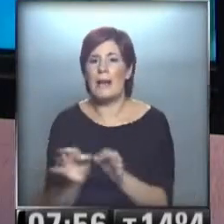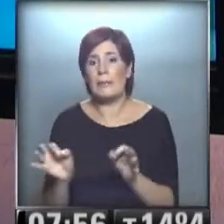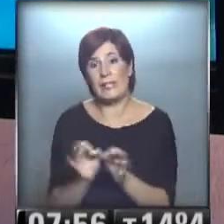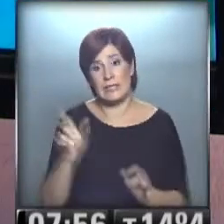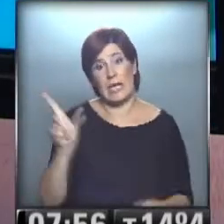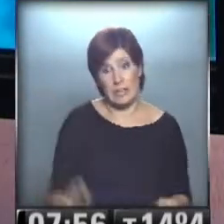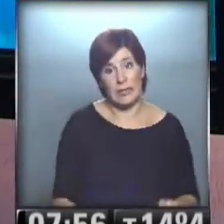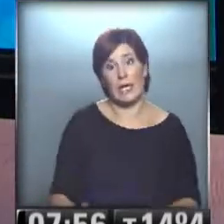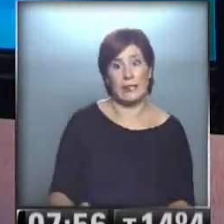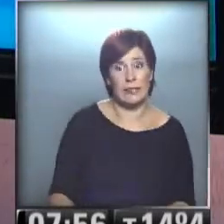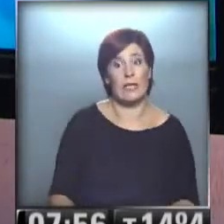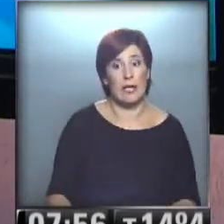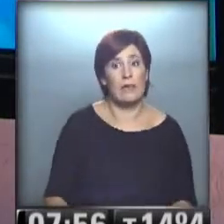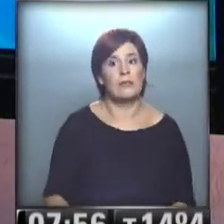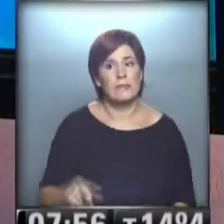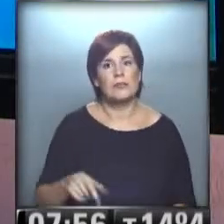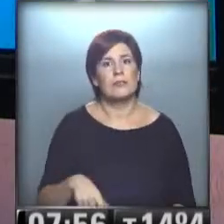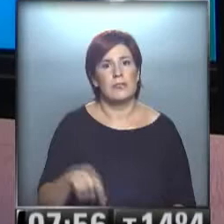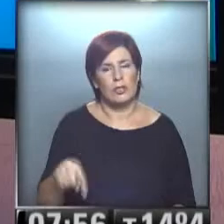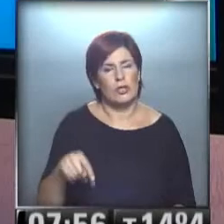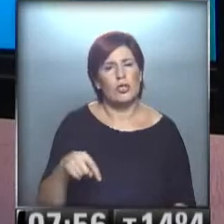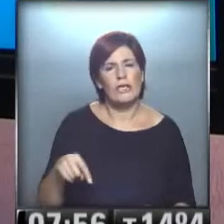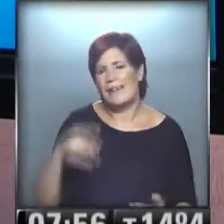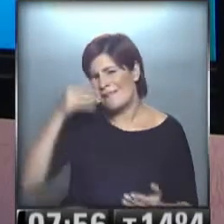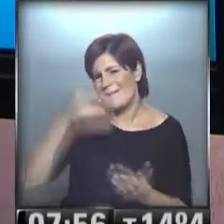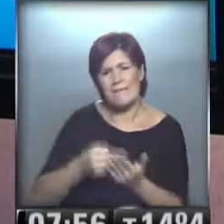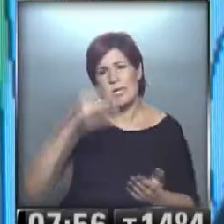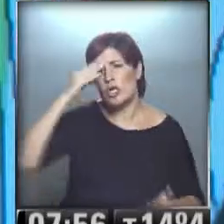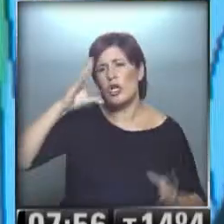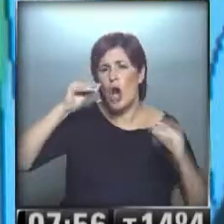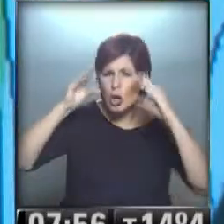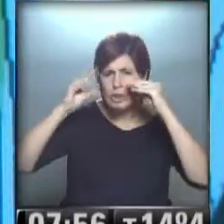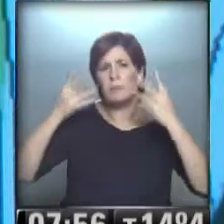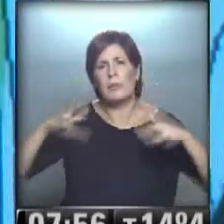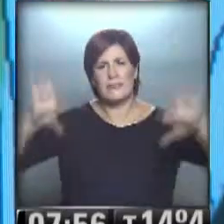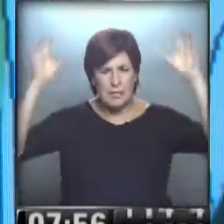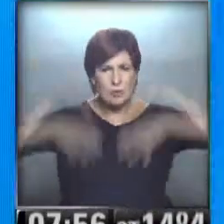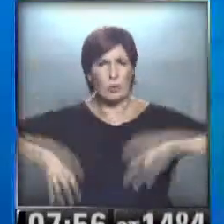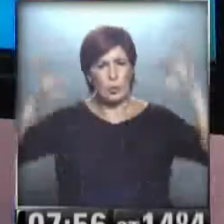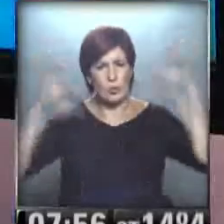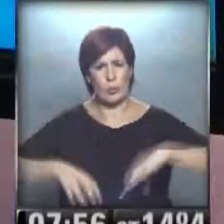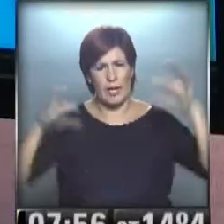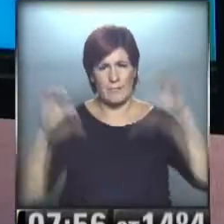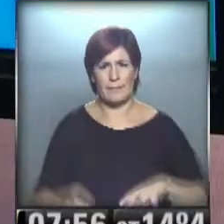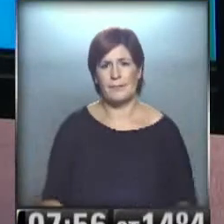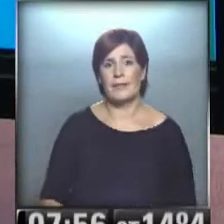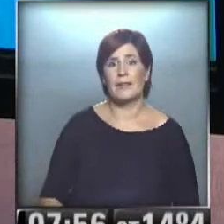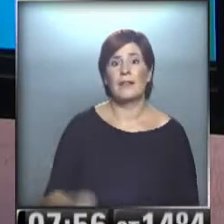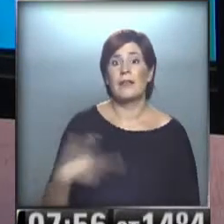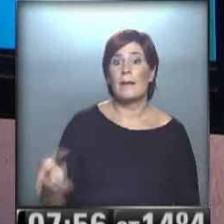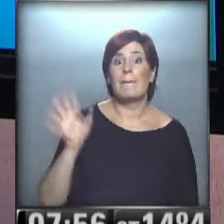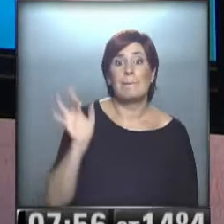antártico también, tanto hoy como mañana, sobre todo hoy a final del día puede tener precipitaciones. Nos vamos a la mitad de semana,